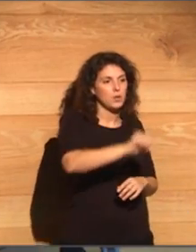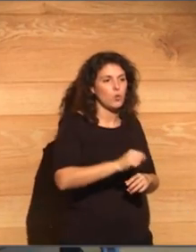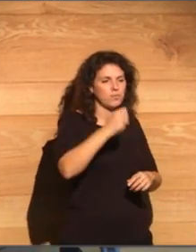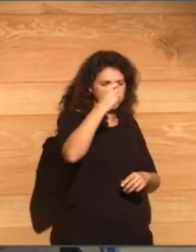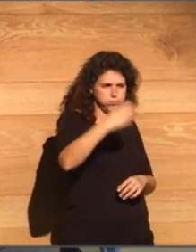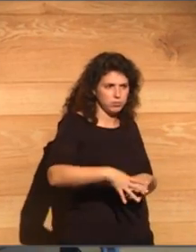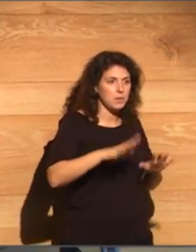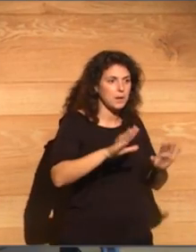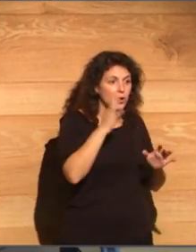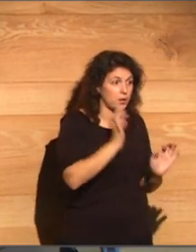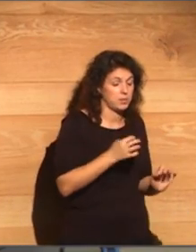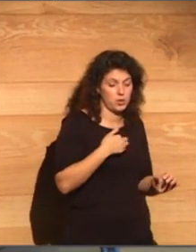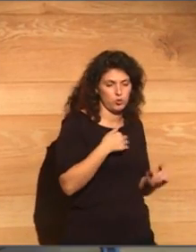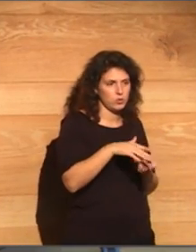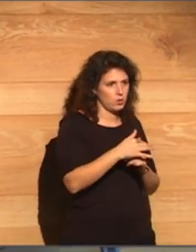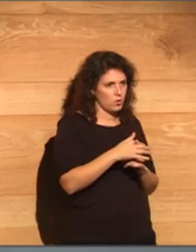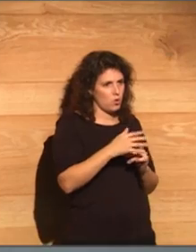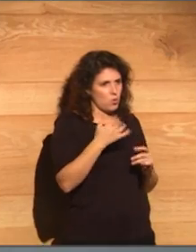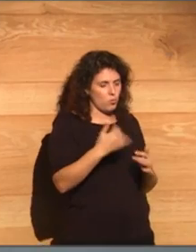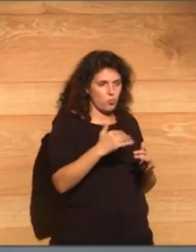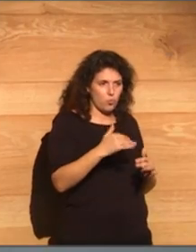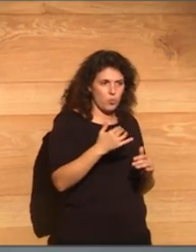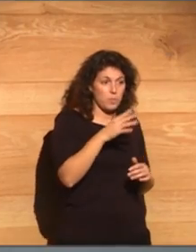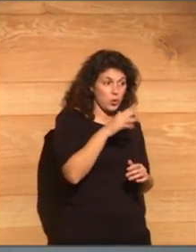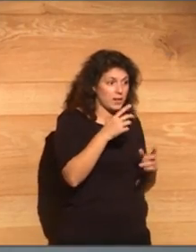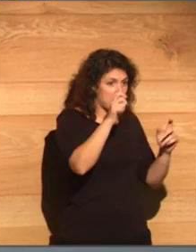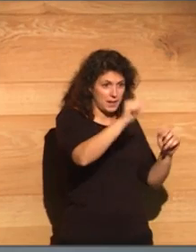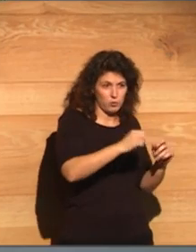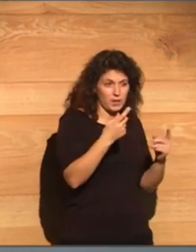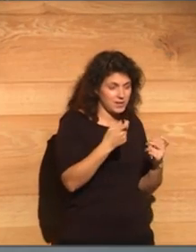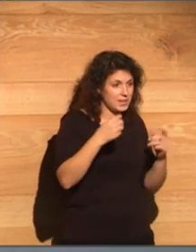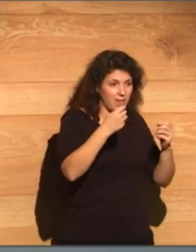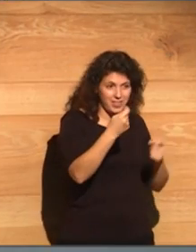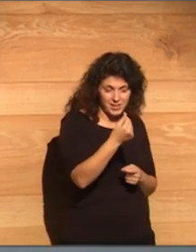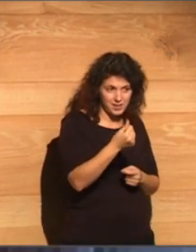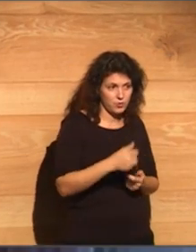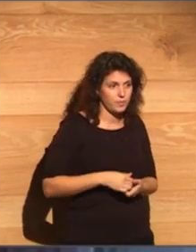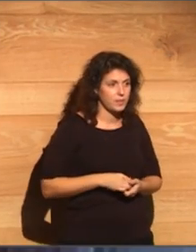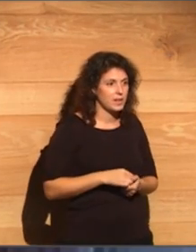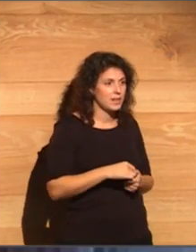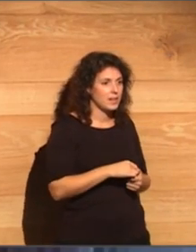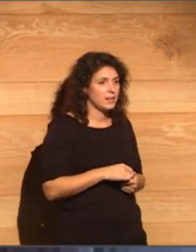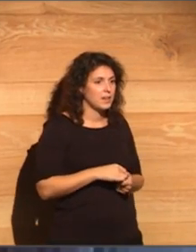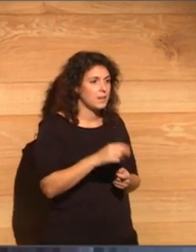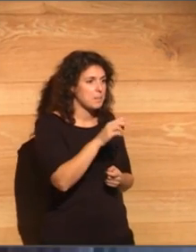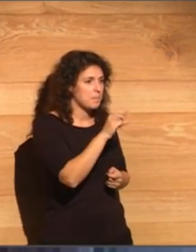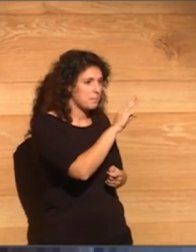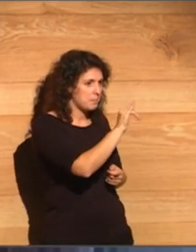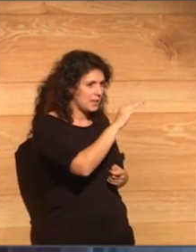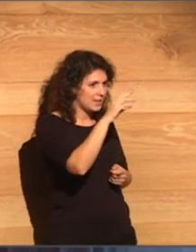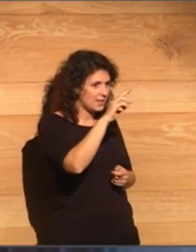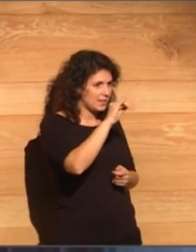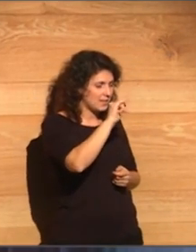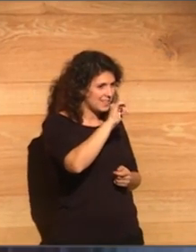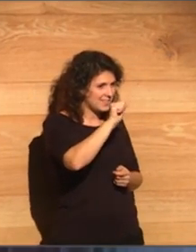que en realidad yo lo pasé muy mal porque la película necesitaba todavía más dinero, más los tanques rusos, ¿no? Que aparecen los Pillach, si no recuerdo mal. Los Pillach.